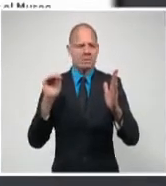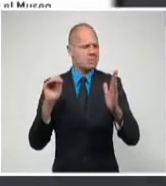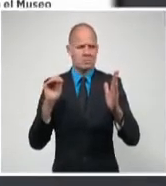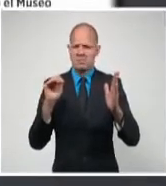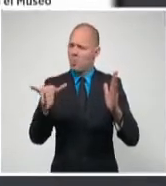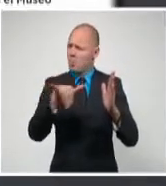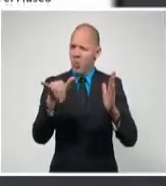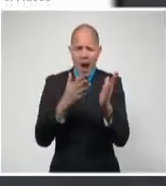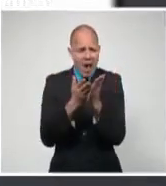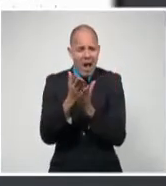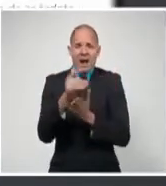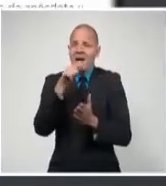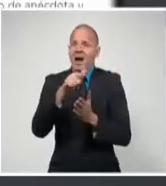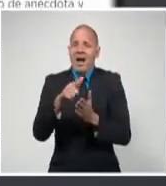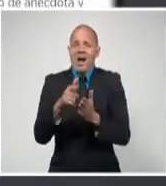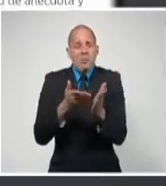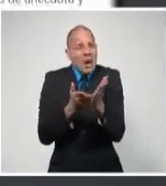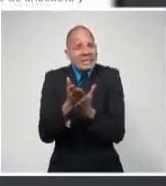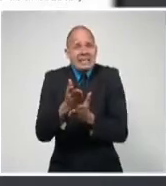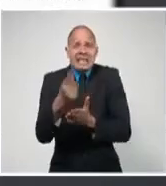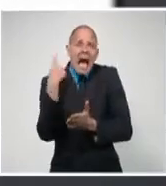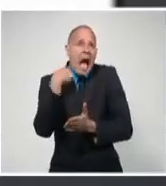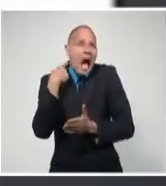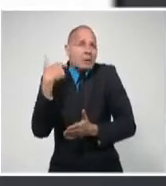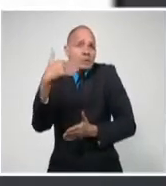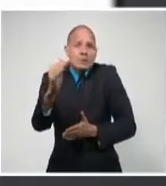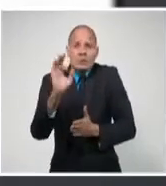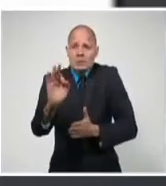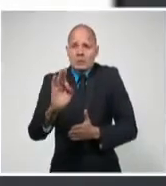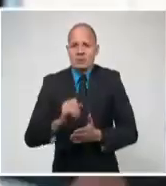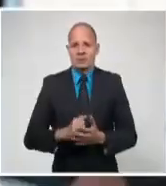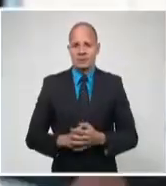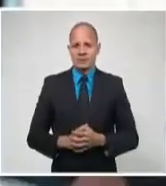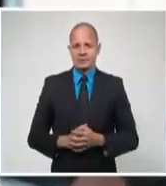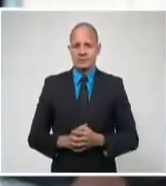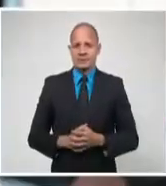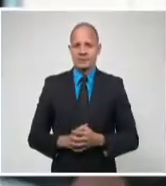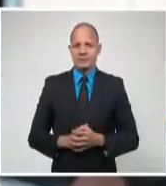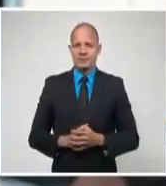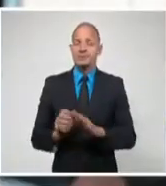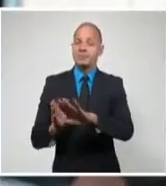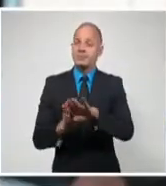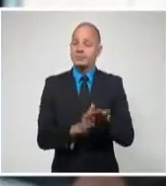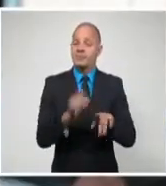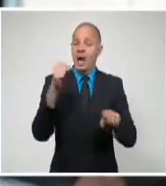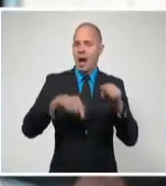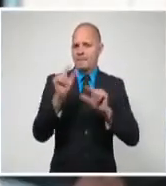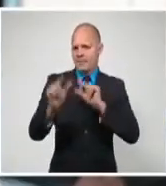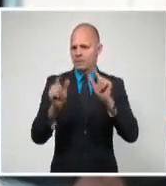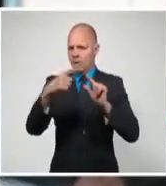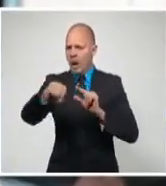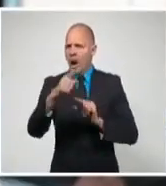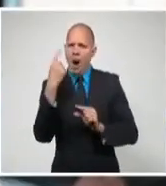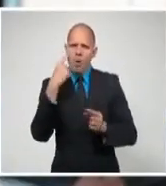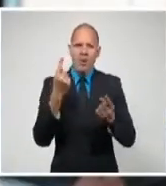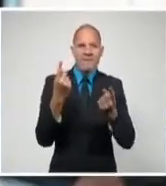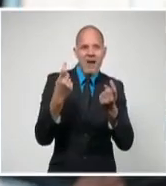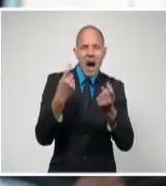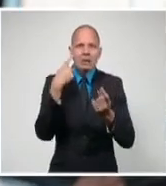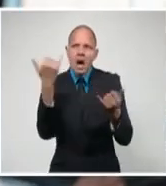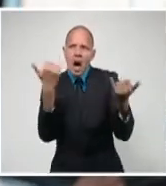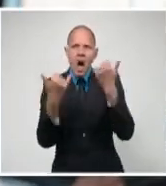que proliferaron como noticia en Internet durante la pandemia. En medio de la desinformación, cobra fuerza una especie